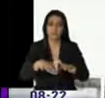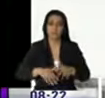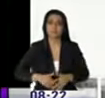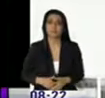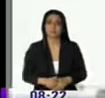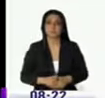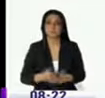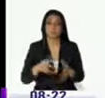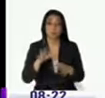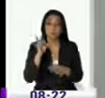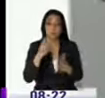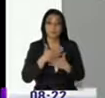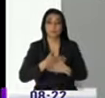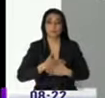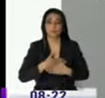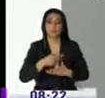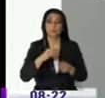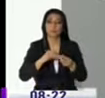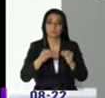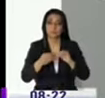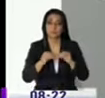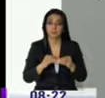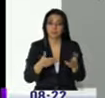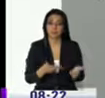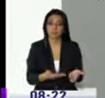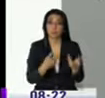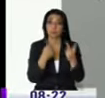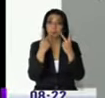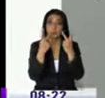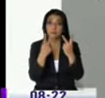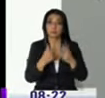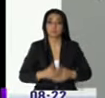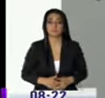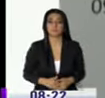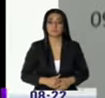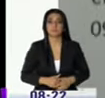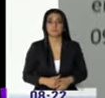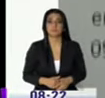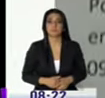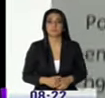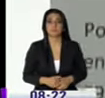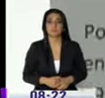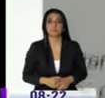no lo han encontrado, por favor, este es el número, si usted lo ha visto,